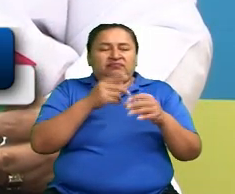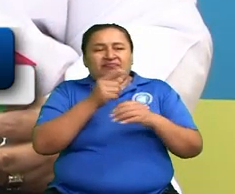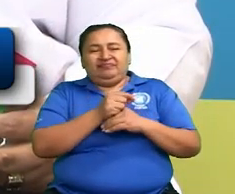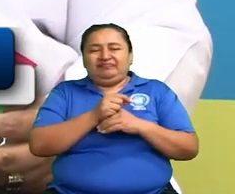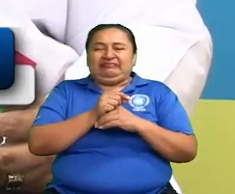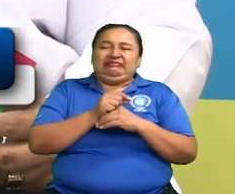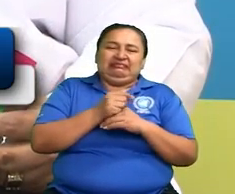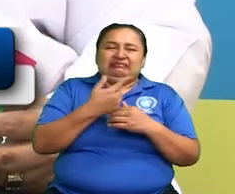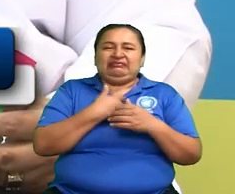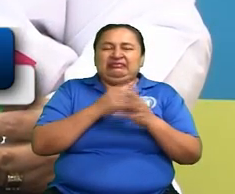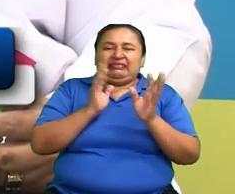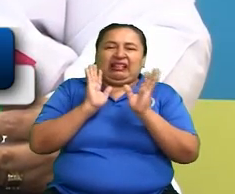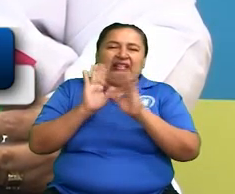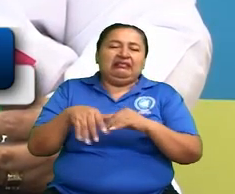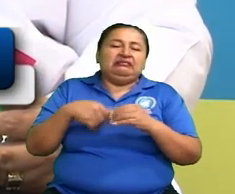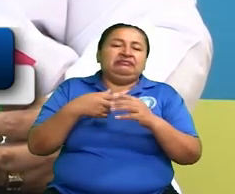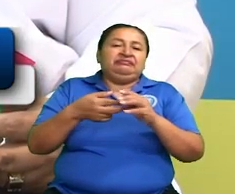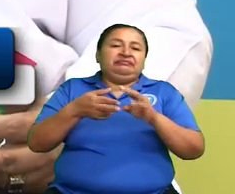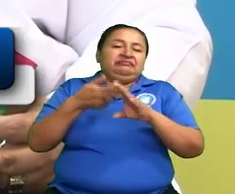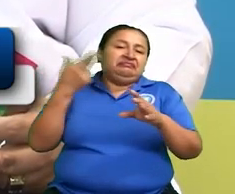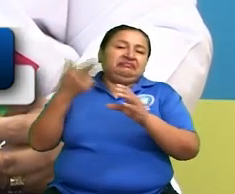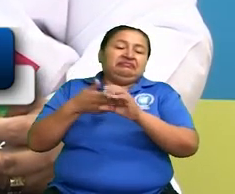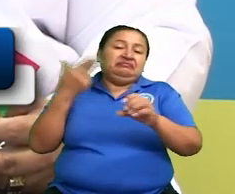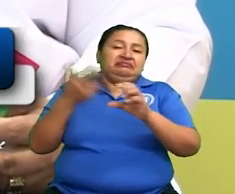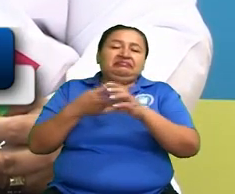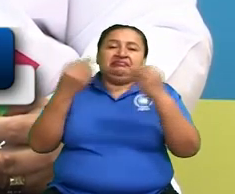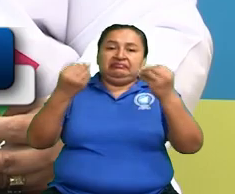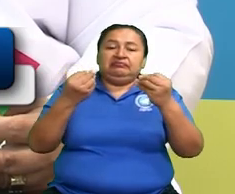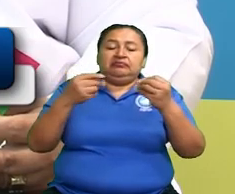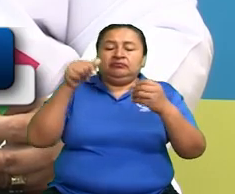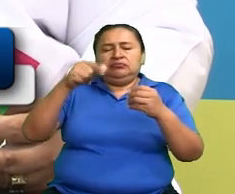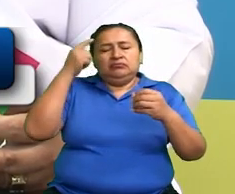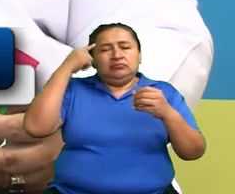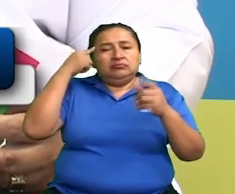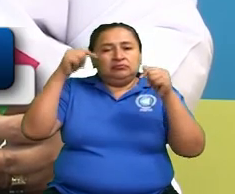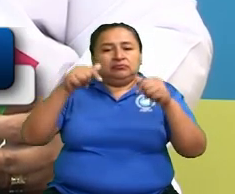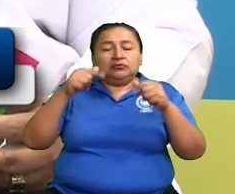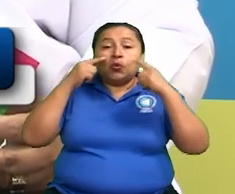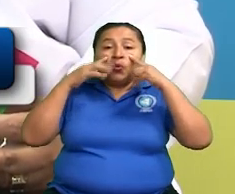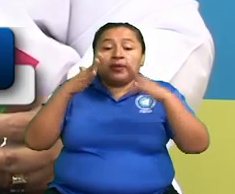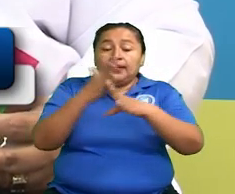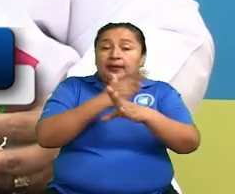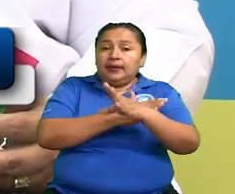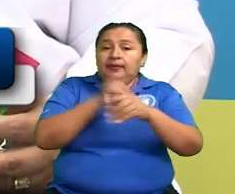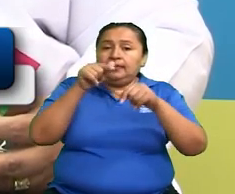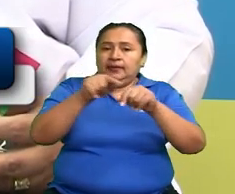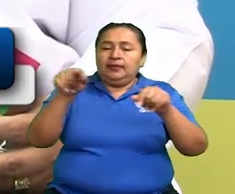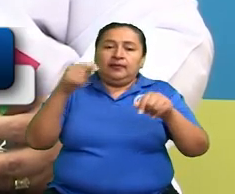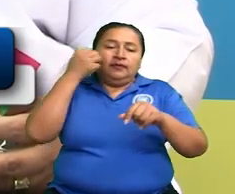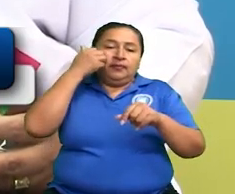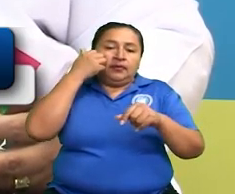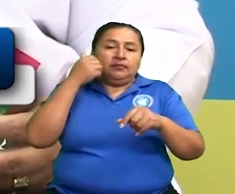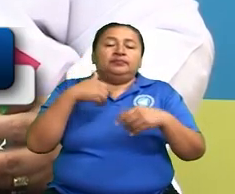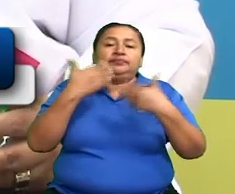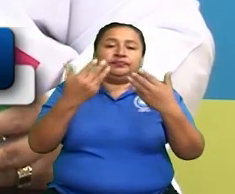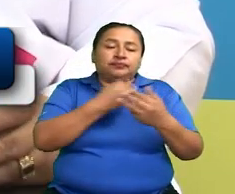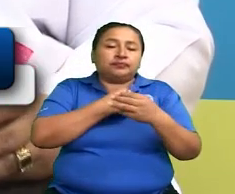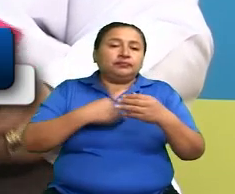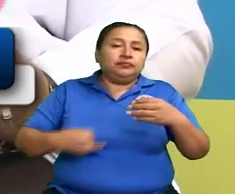un poco interés, ¿verdad?, con respecto a prevenir estas enfermedades. Entonces el